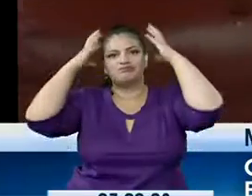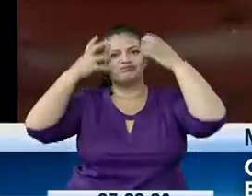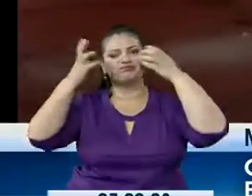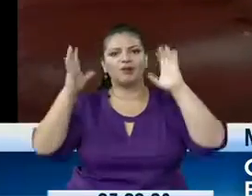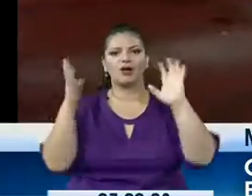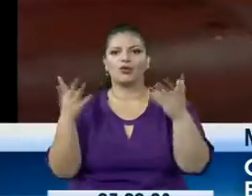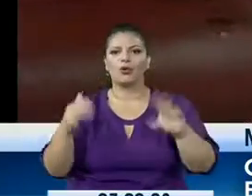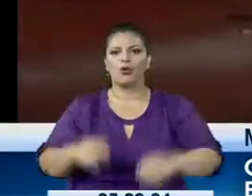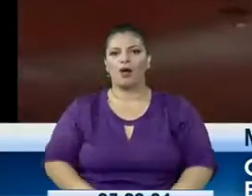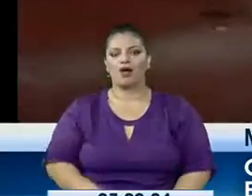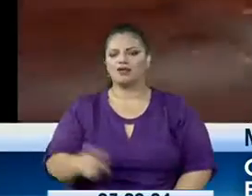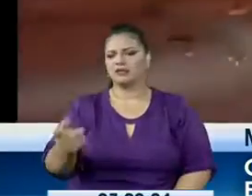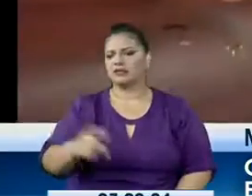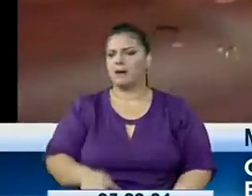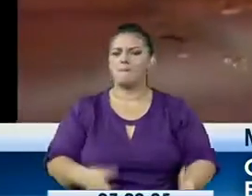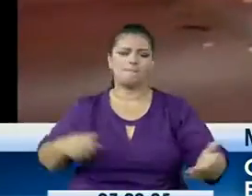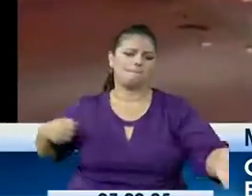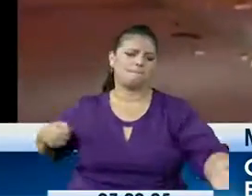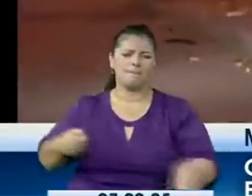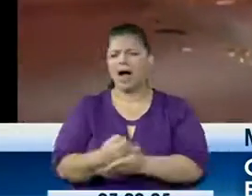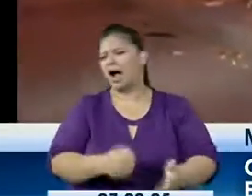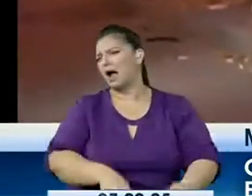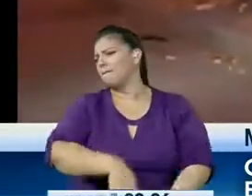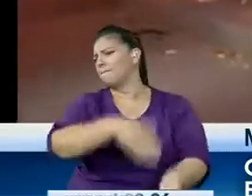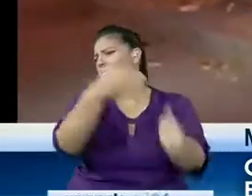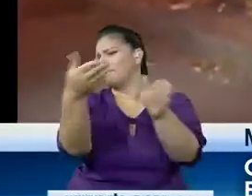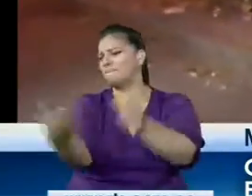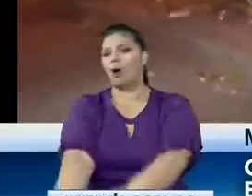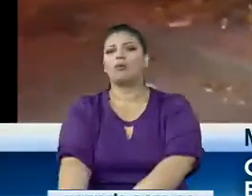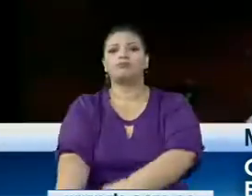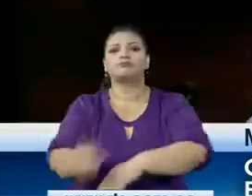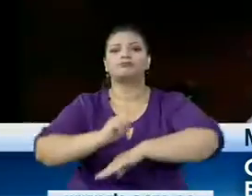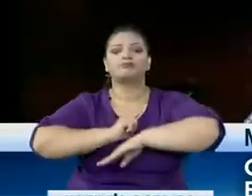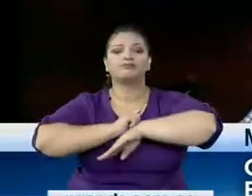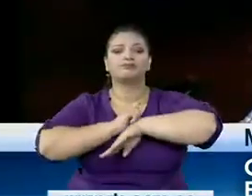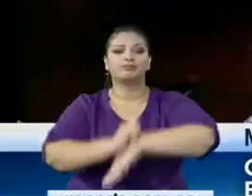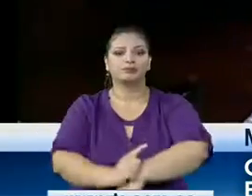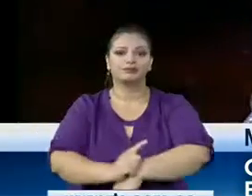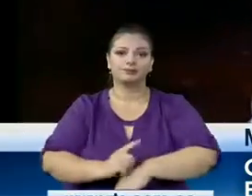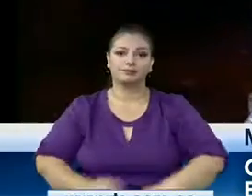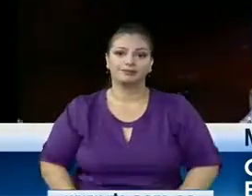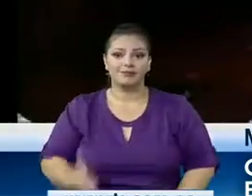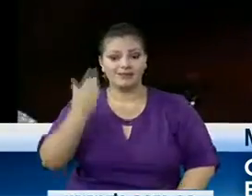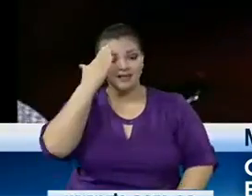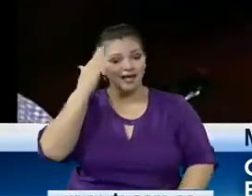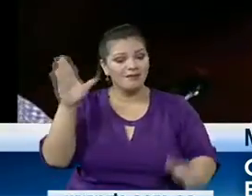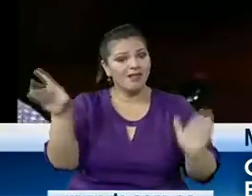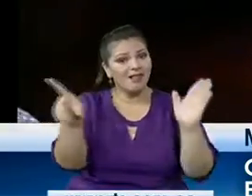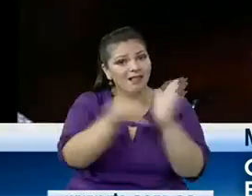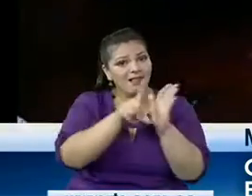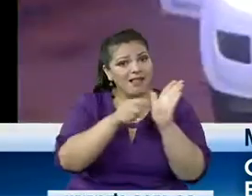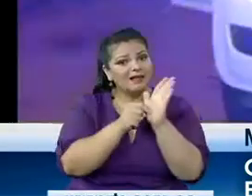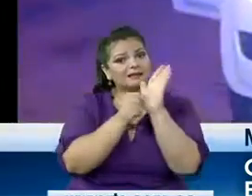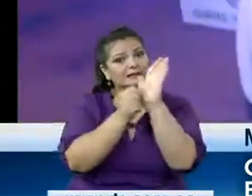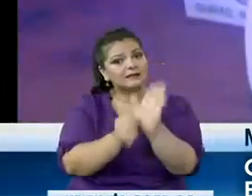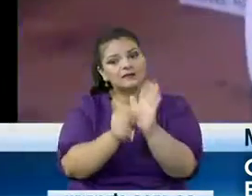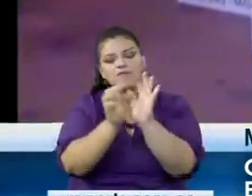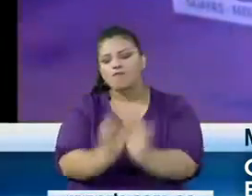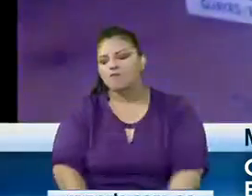Herido, pero lamentablemente como no cumple con las disposiciones y las reglas, digamos, que tienen que ver con la ley de tránsito, vea las